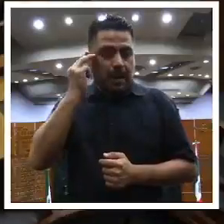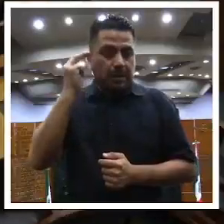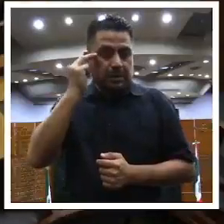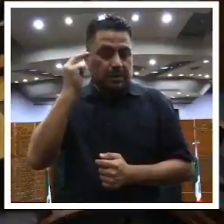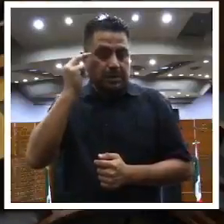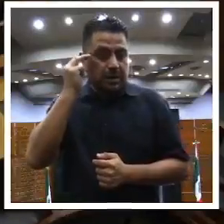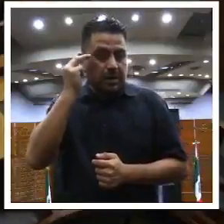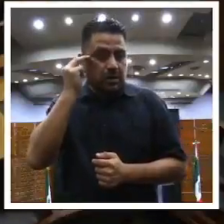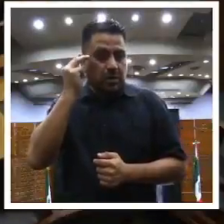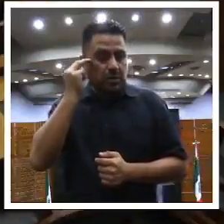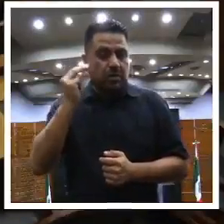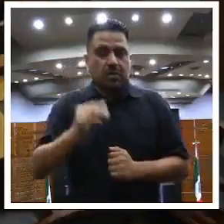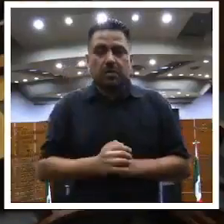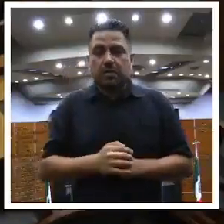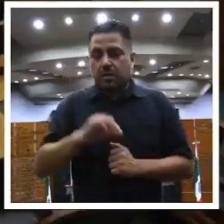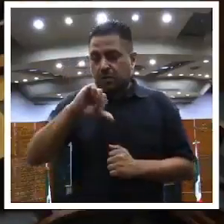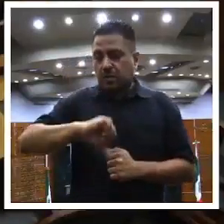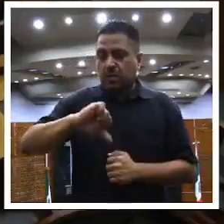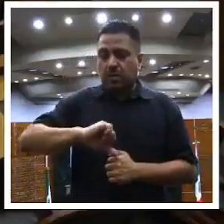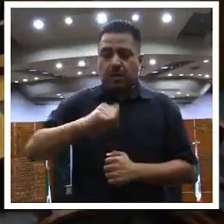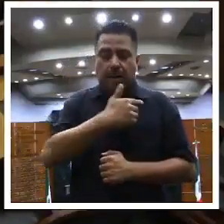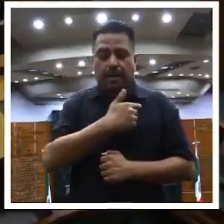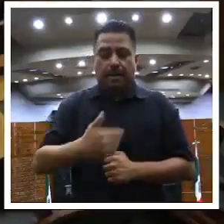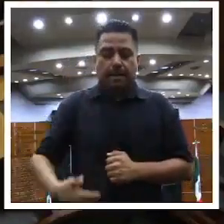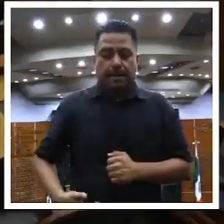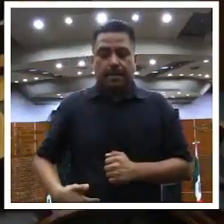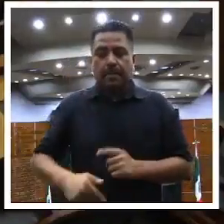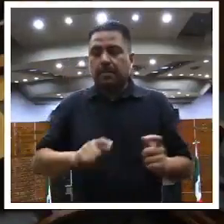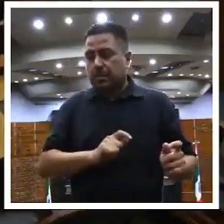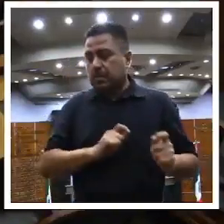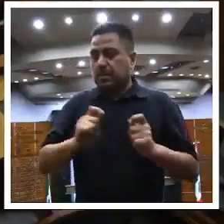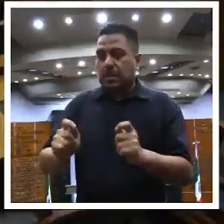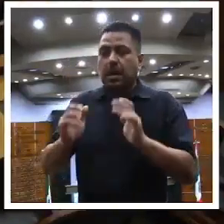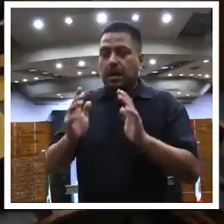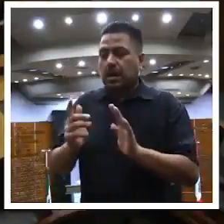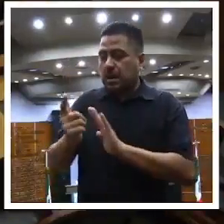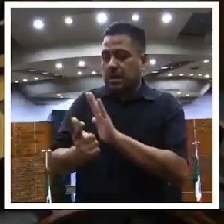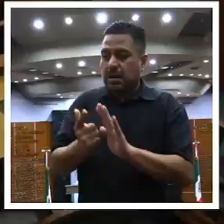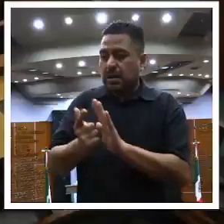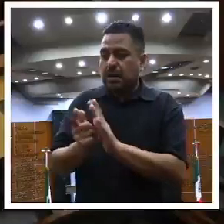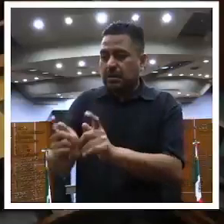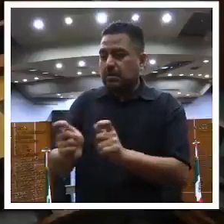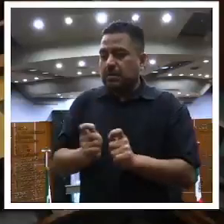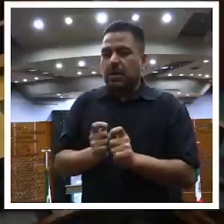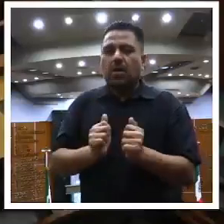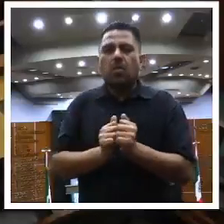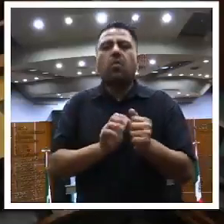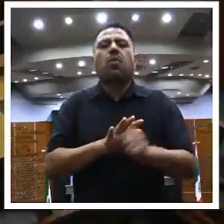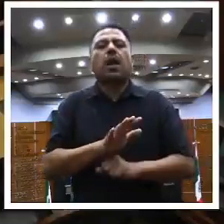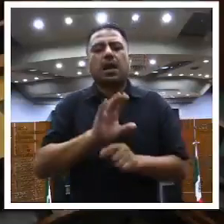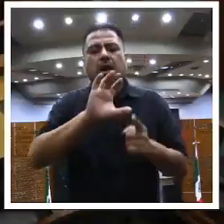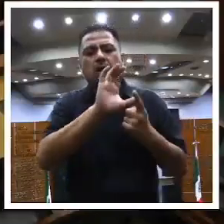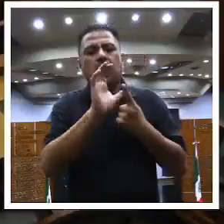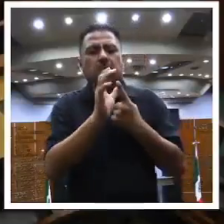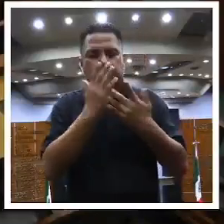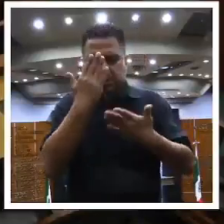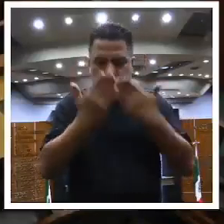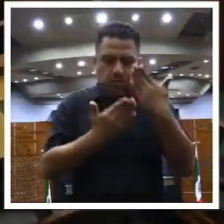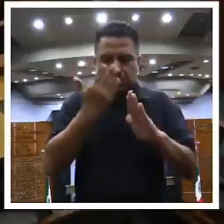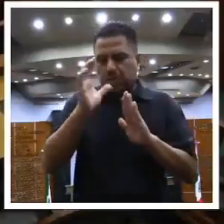Macedonio. Esta presidencia turna la presente iniciativa de decreto a la Comisión de